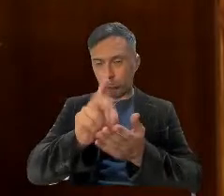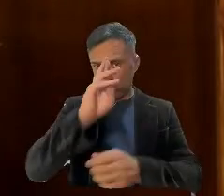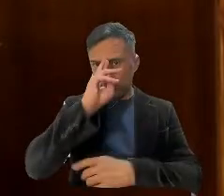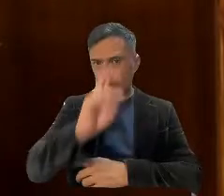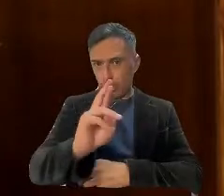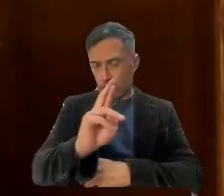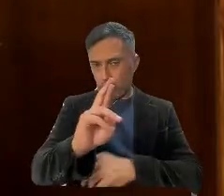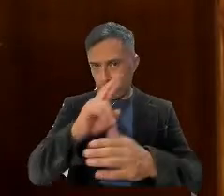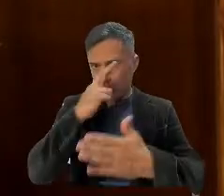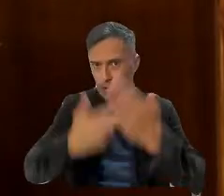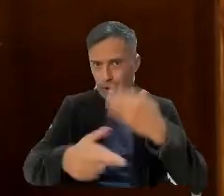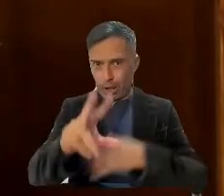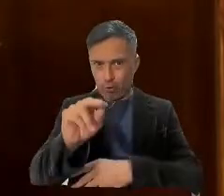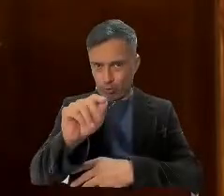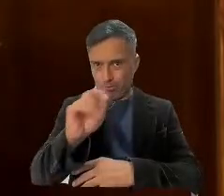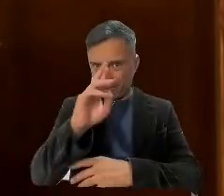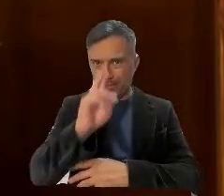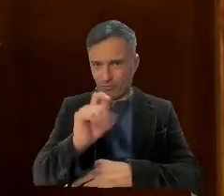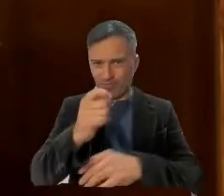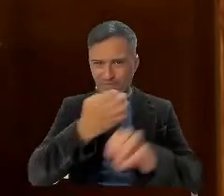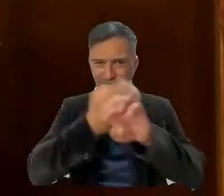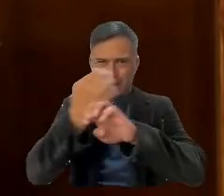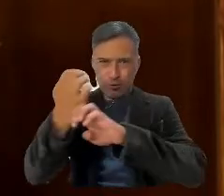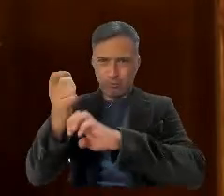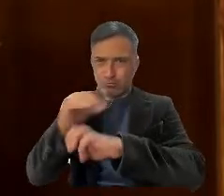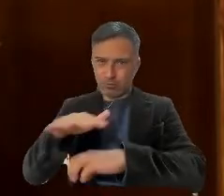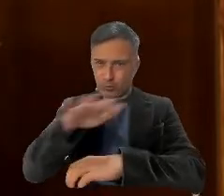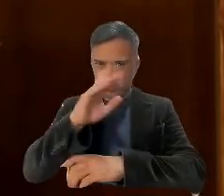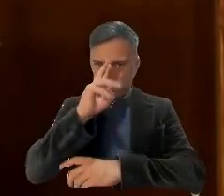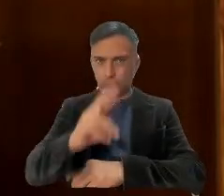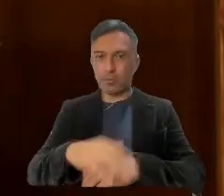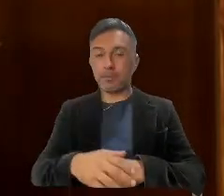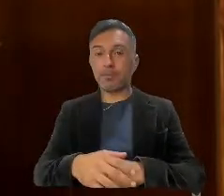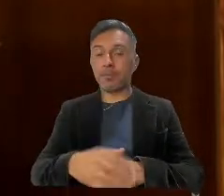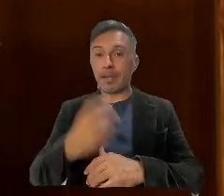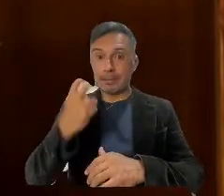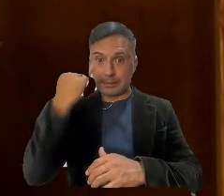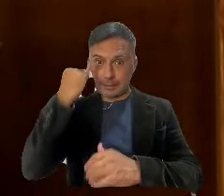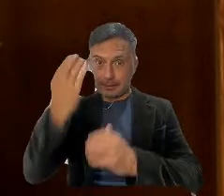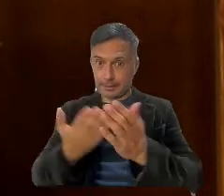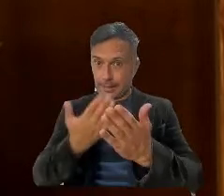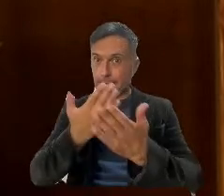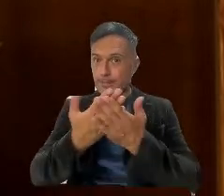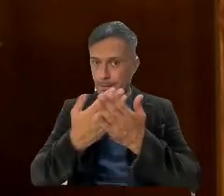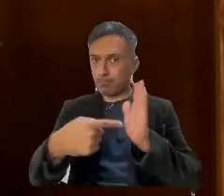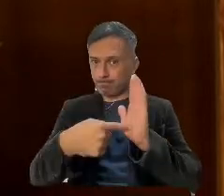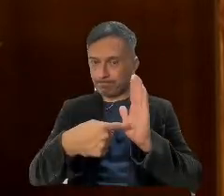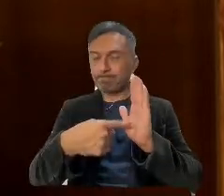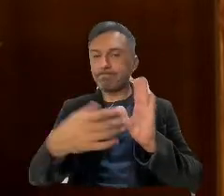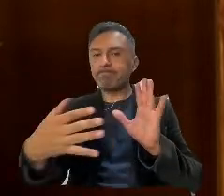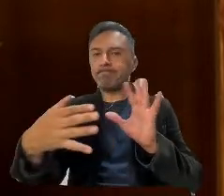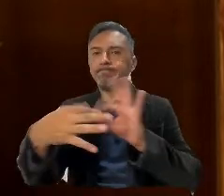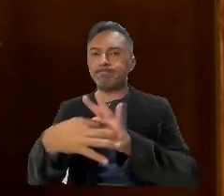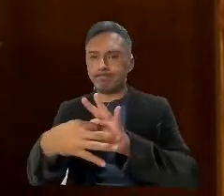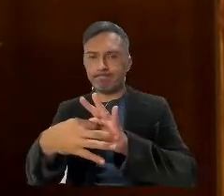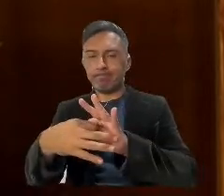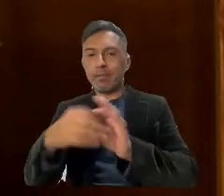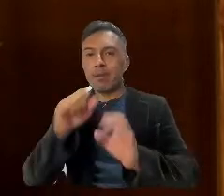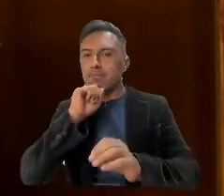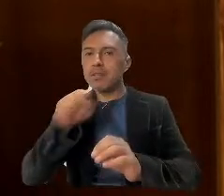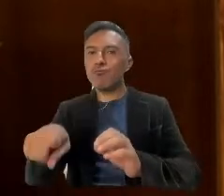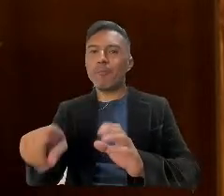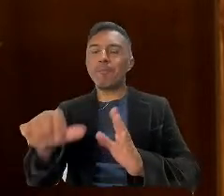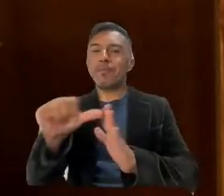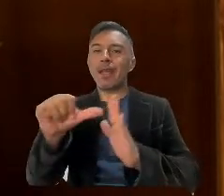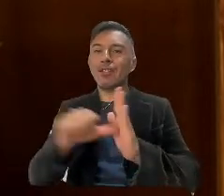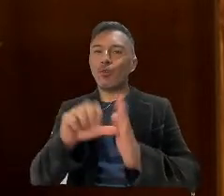entidad federativa. En sintonía con la naturaleza de la presente iniciativa, también se atiende la derogación del artículo